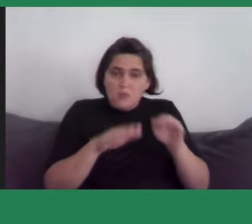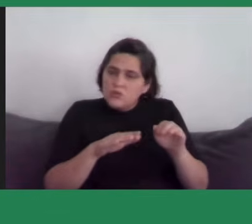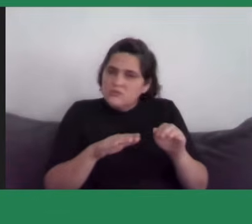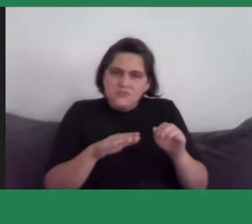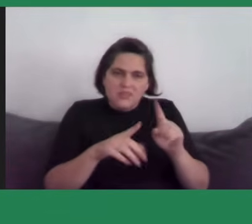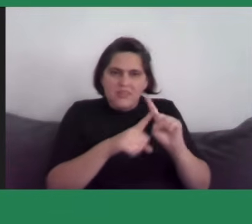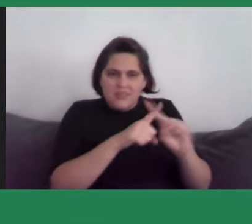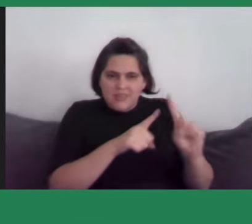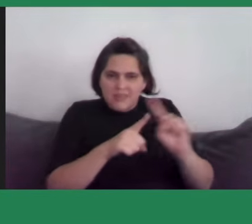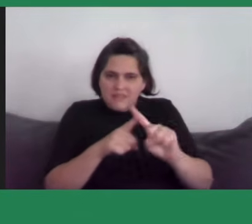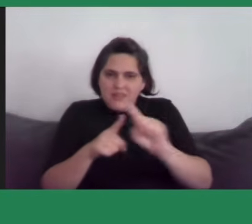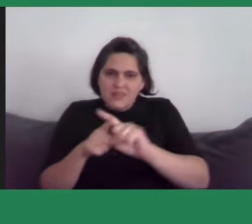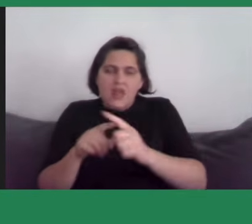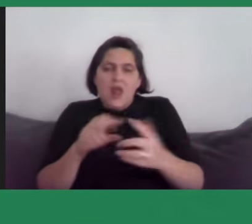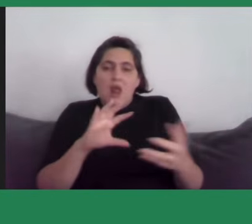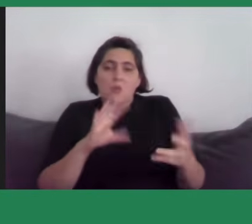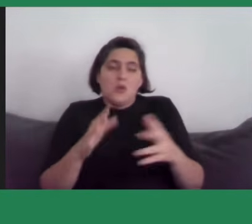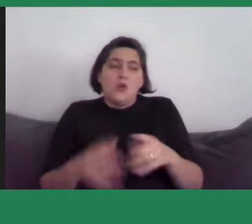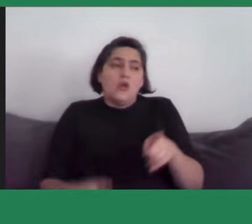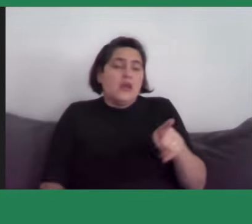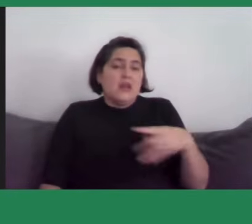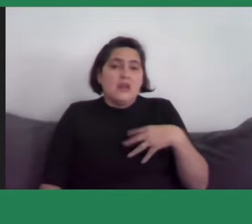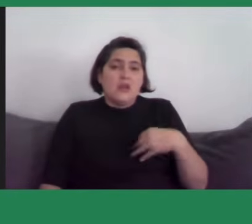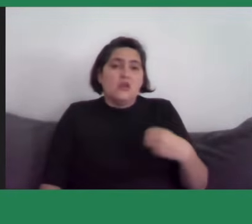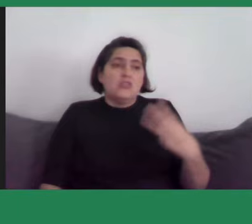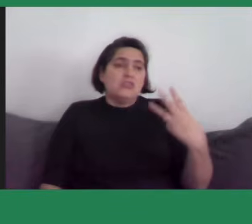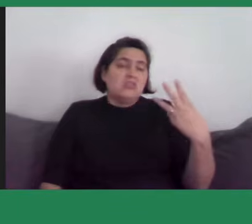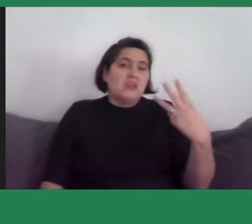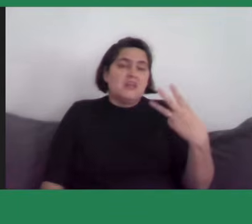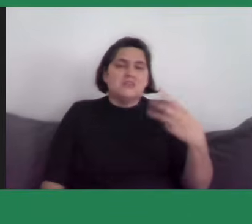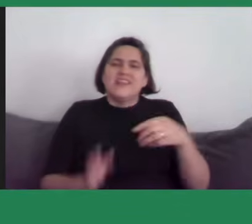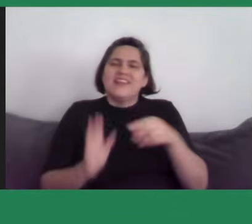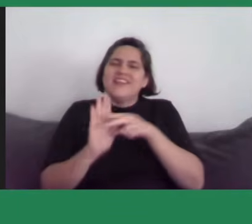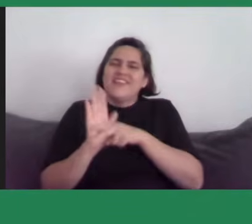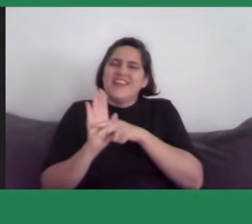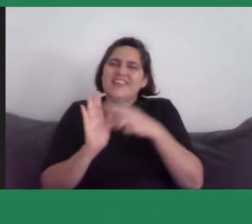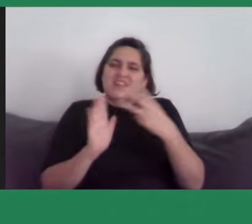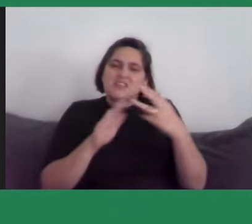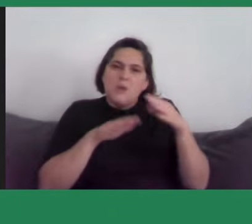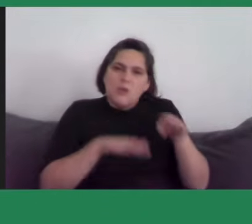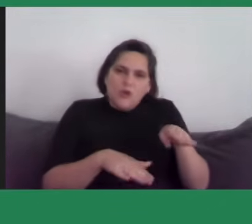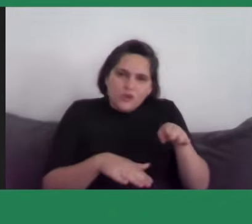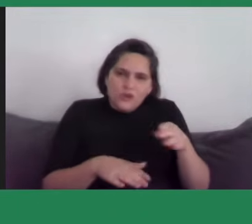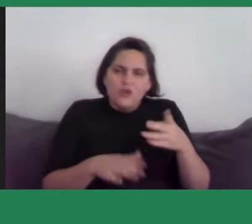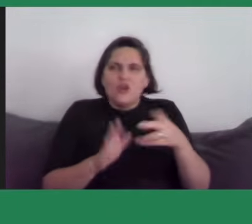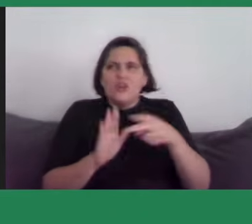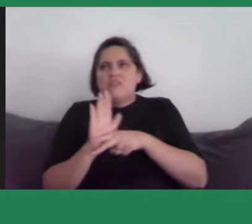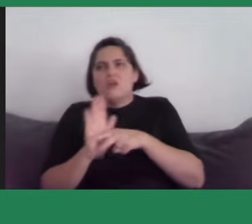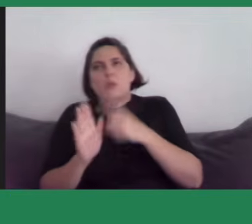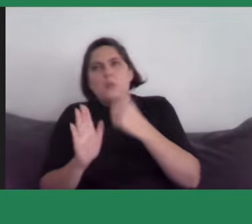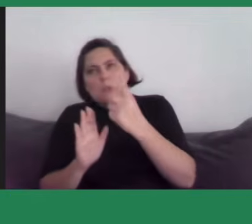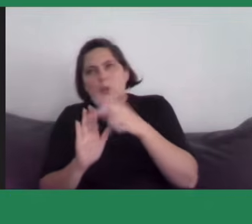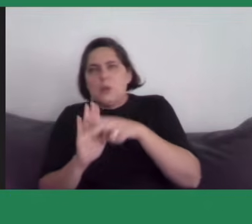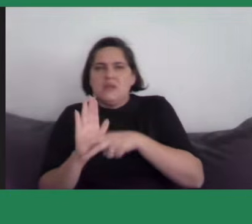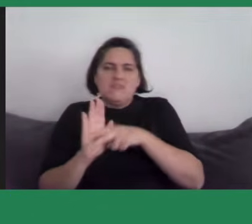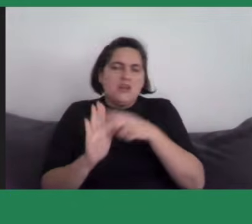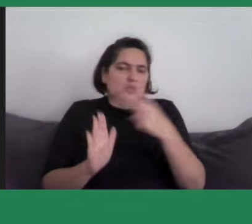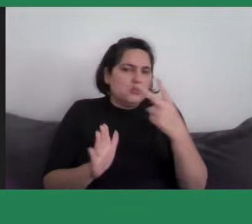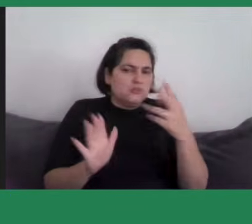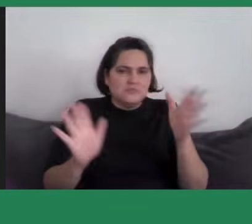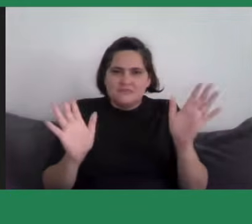un nivel 3 de necesidades de apoyo y un segundo hijo o un tercer hijo con un nivel 1 o un nivel 2 en necesidades de apoyo.